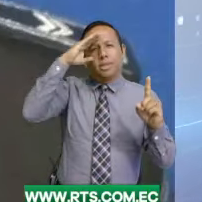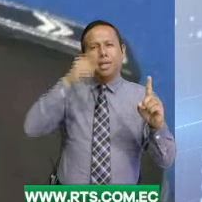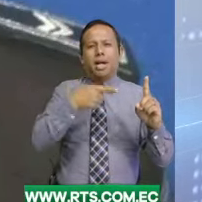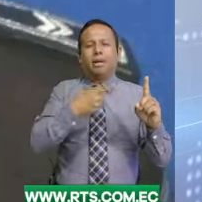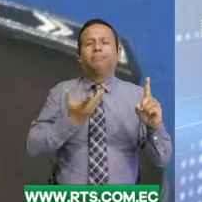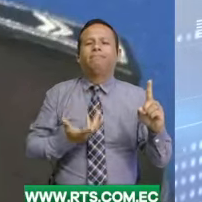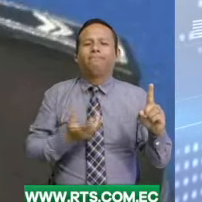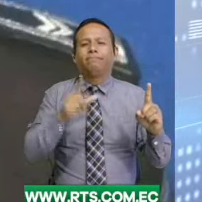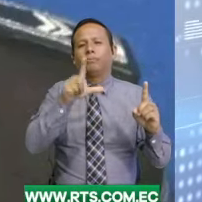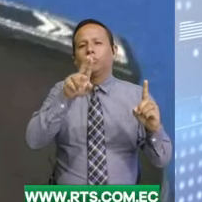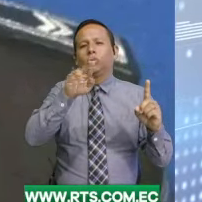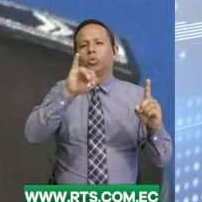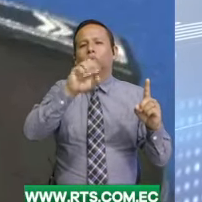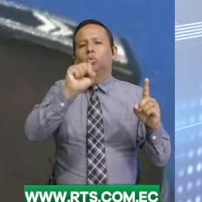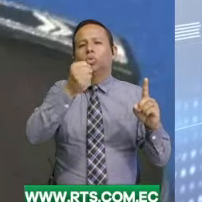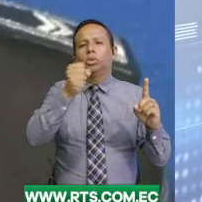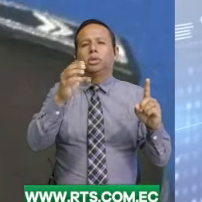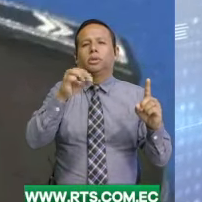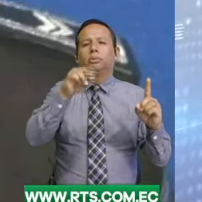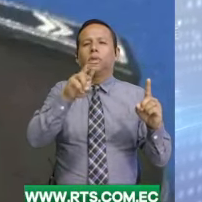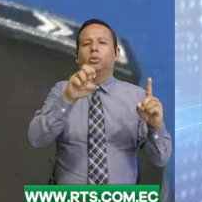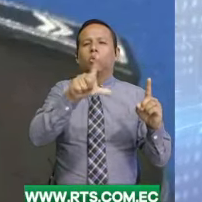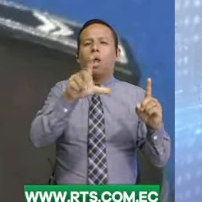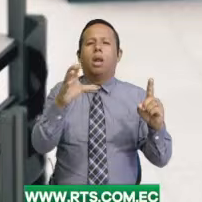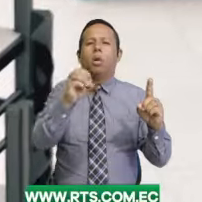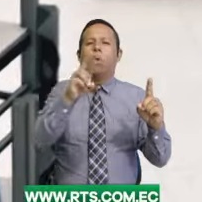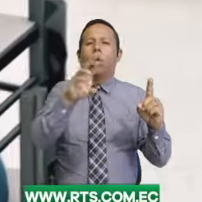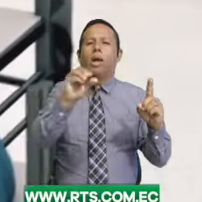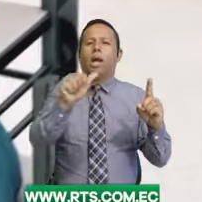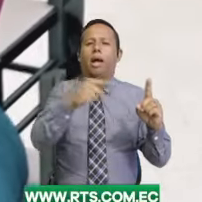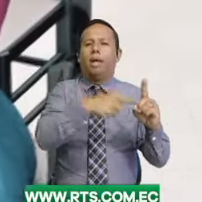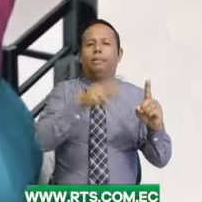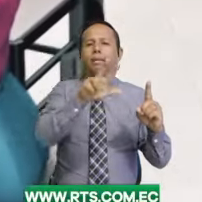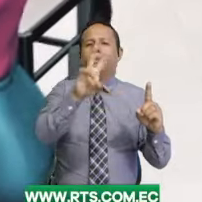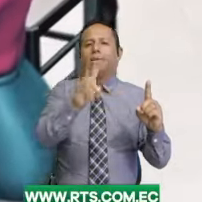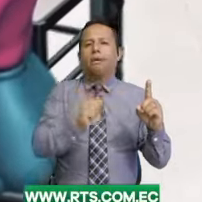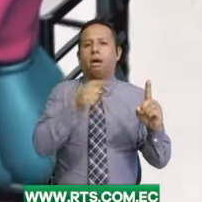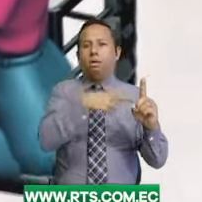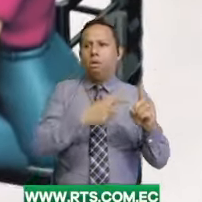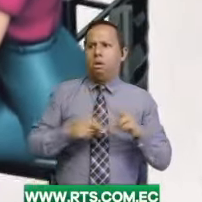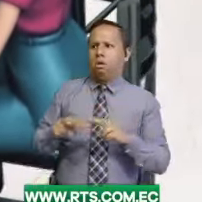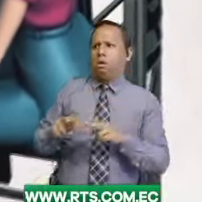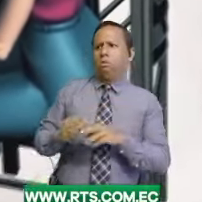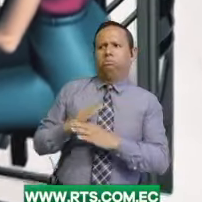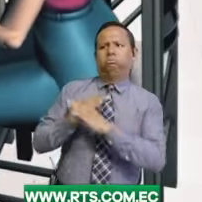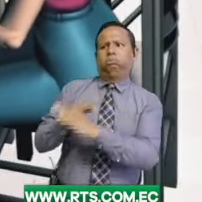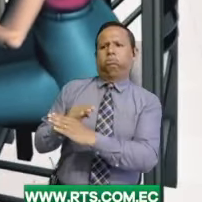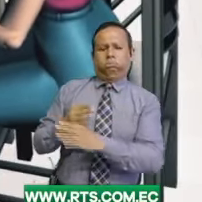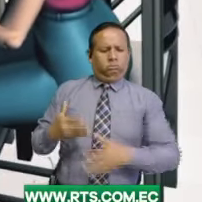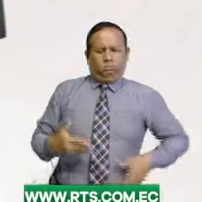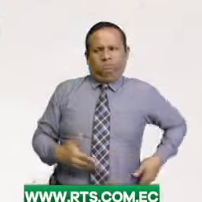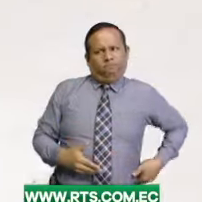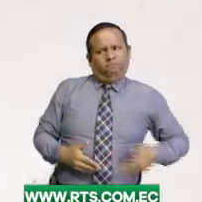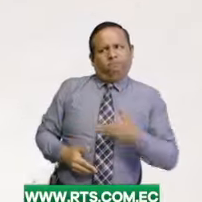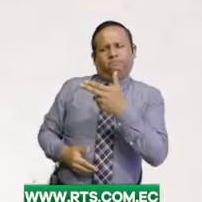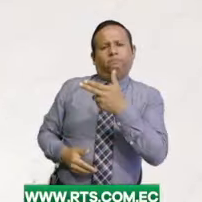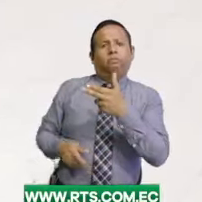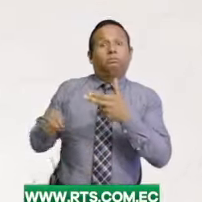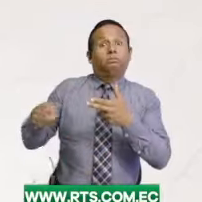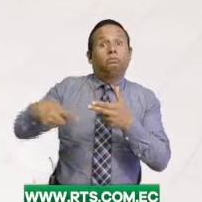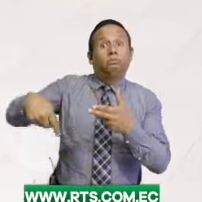Nacional, Luis Manuel Corrales Mora, de 37 años, quien sacó su arma de dotación. Intentó neutralizarlos, pero la reacción